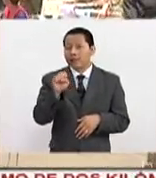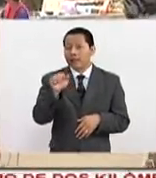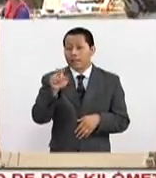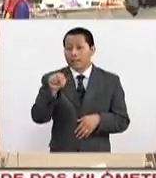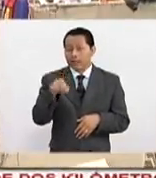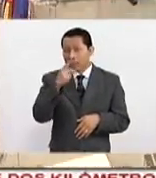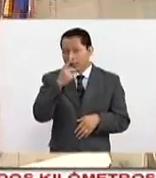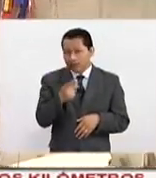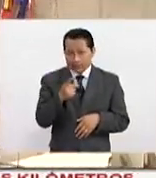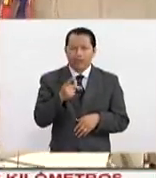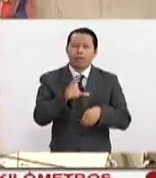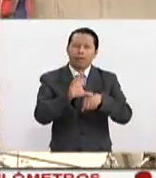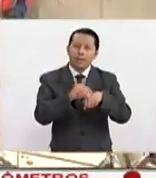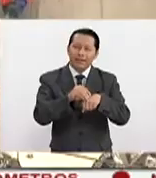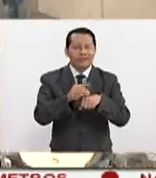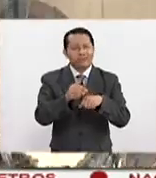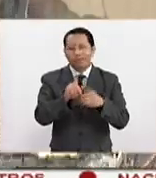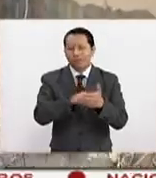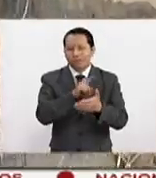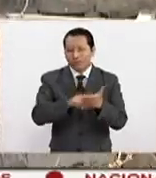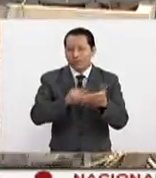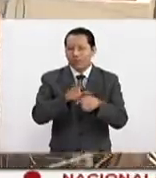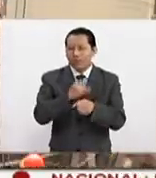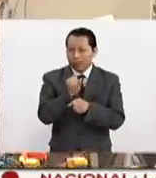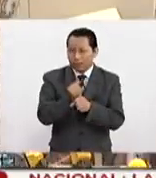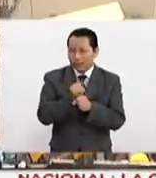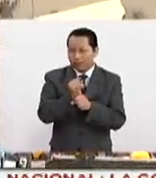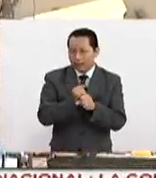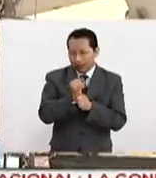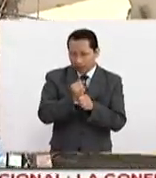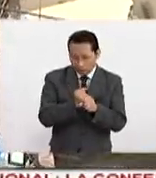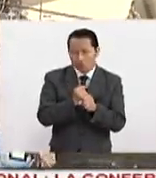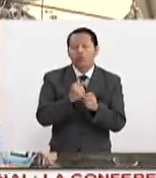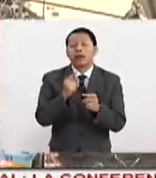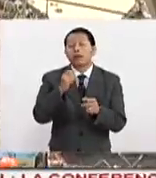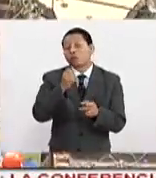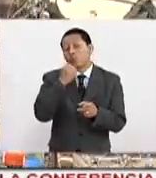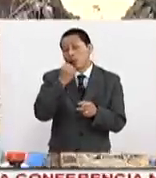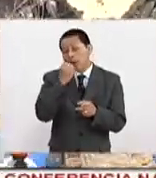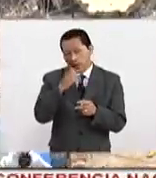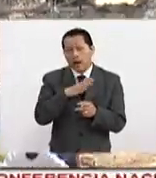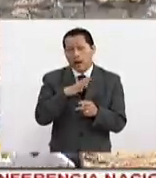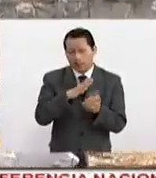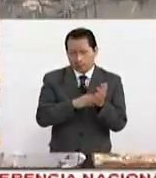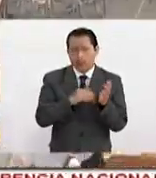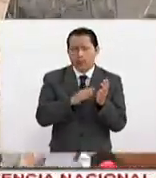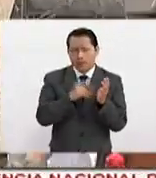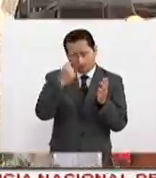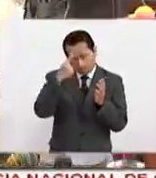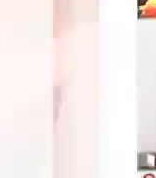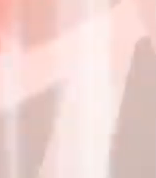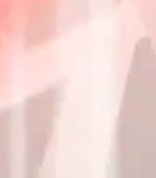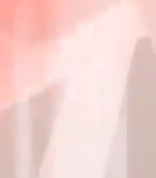los permisos porque está sujeto a una investigación e indicó que el plantel contaba con los papeles para su operación.